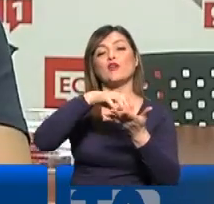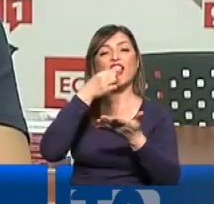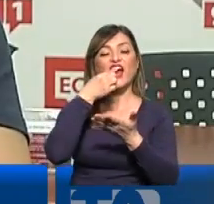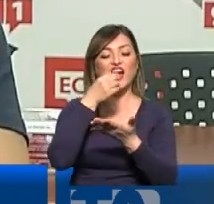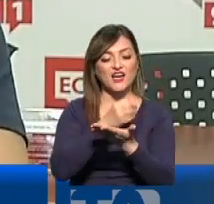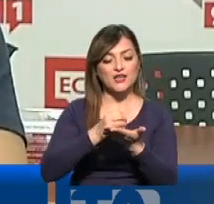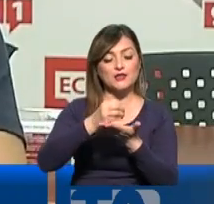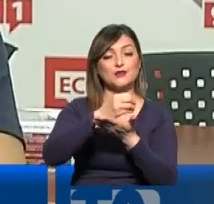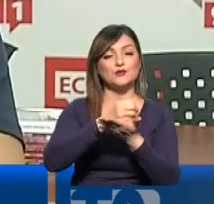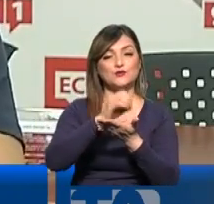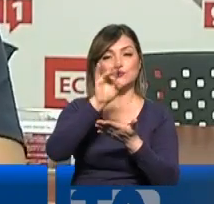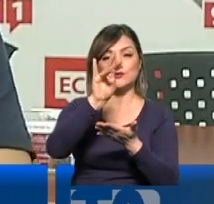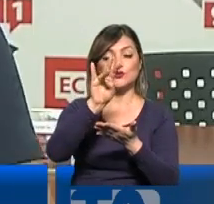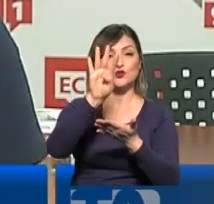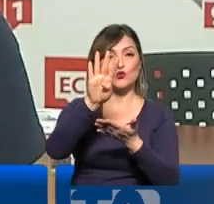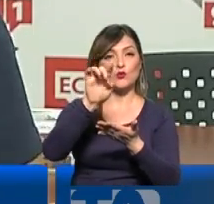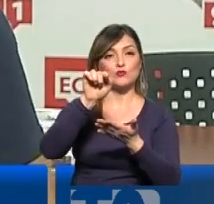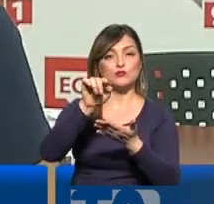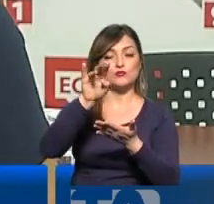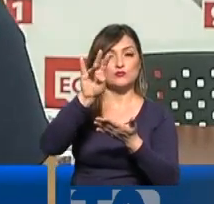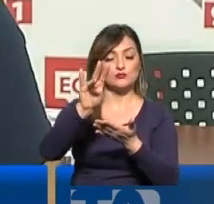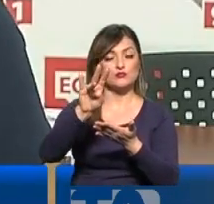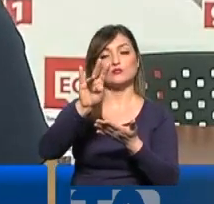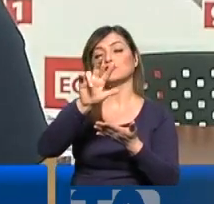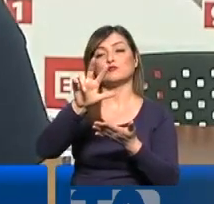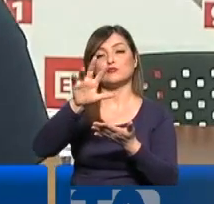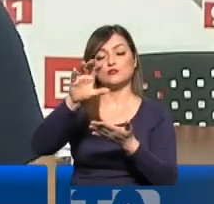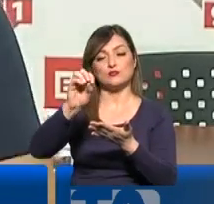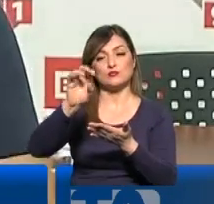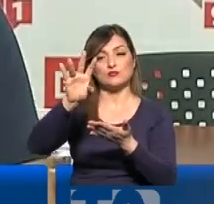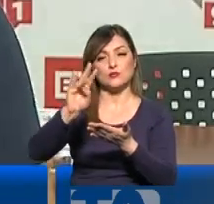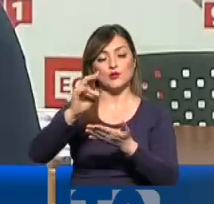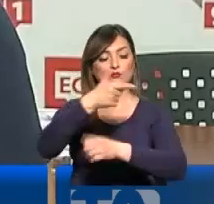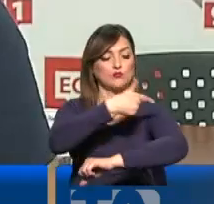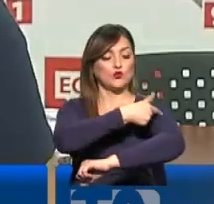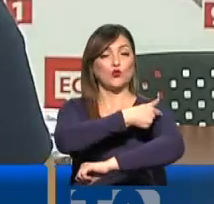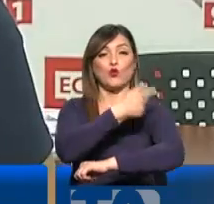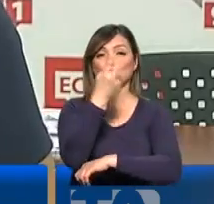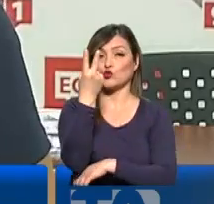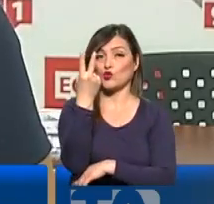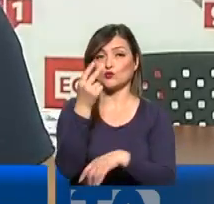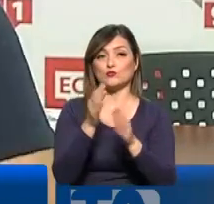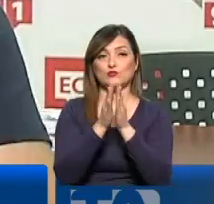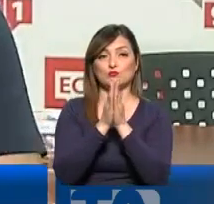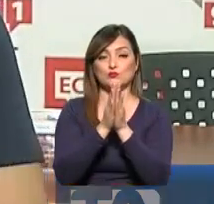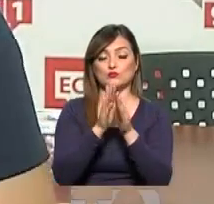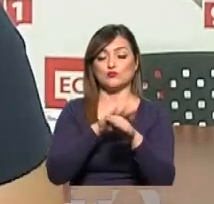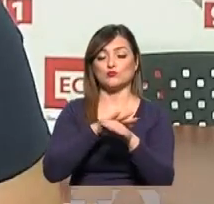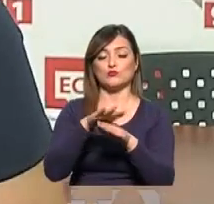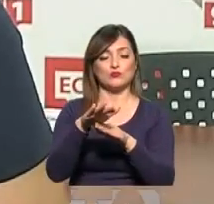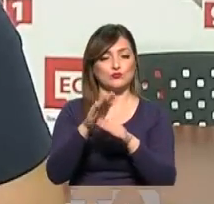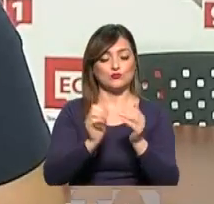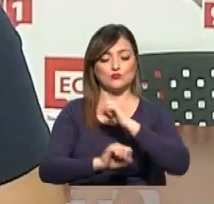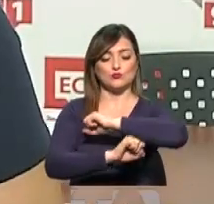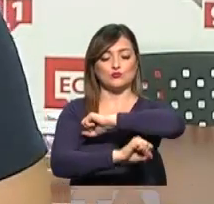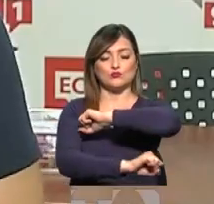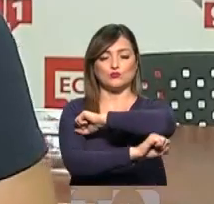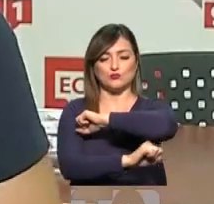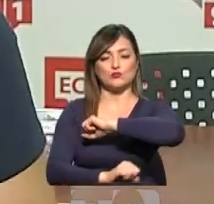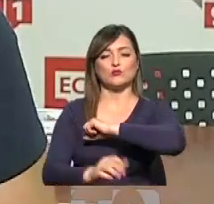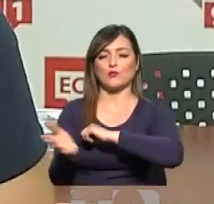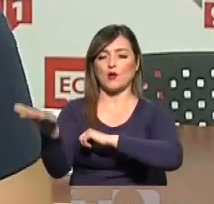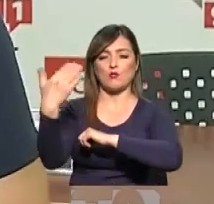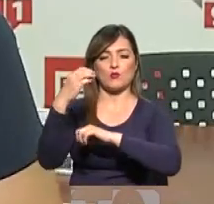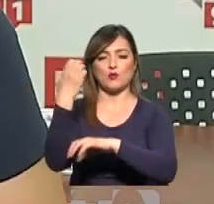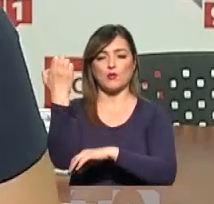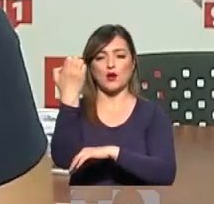Oro apenas hay 74.307 personas con las dos dosis. Por ello invitan y dicen que es fundamental cumplir con este